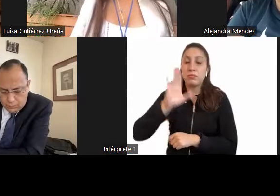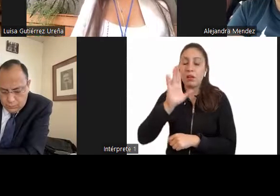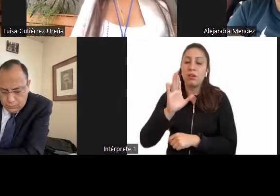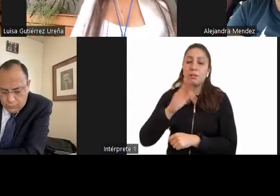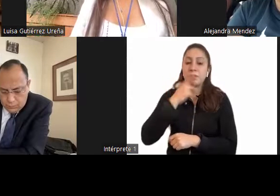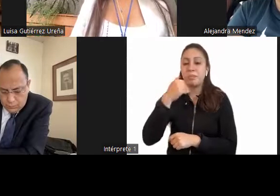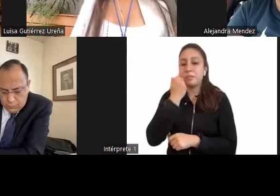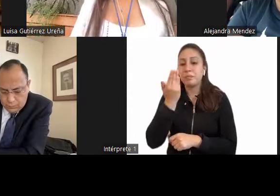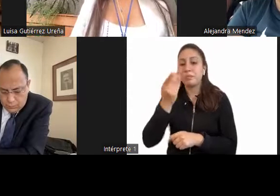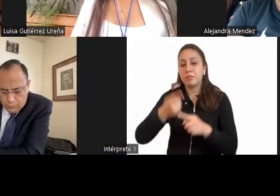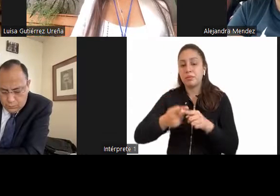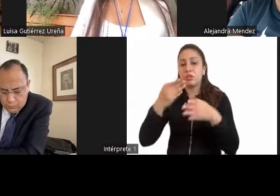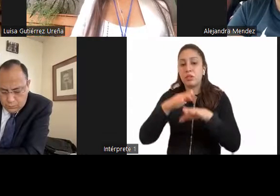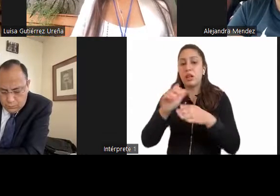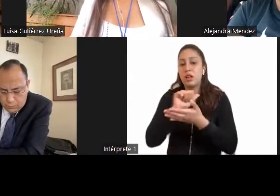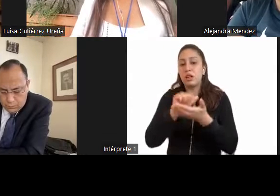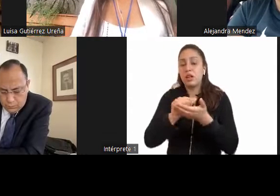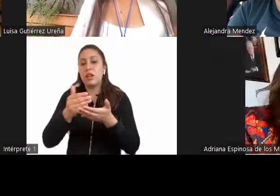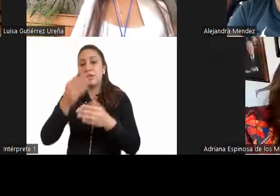versión estenográfica referida.